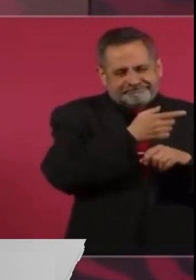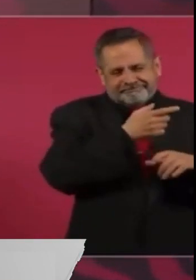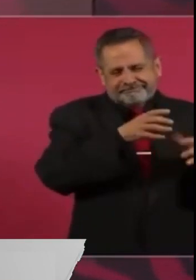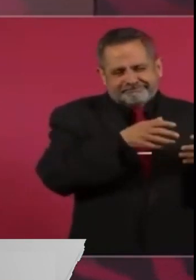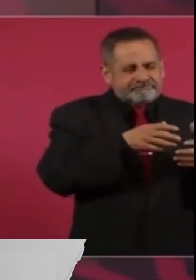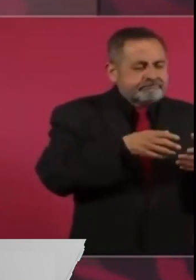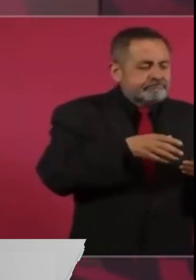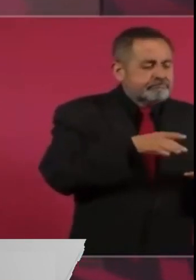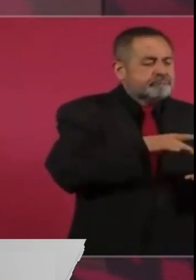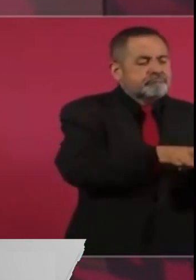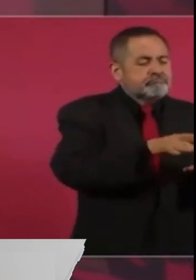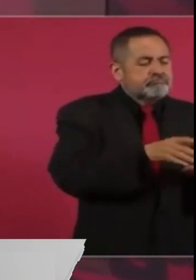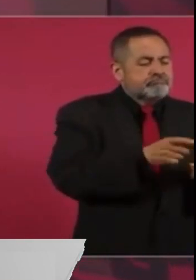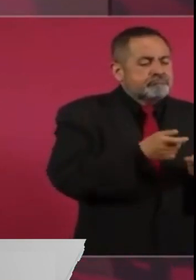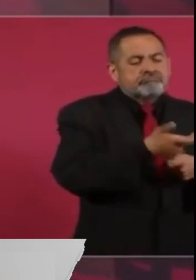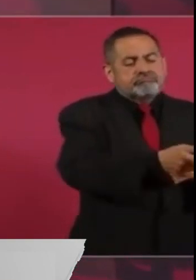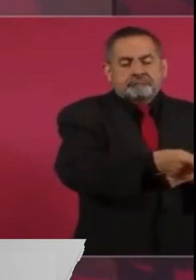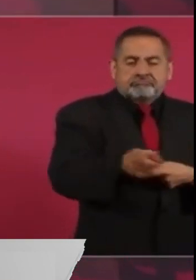caso,